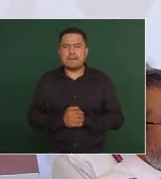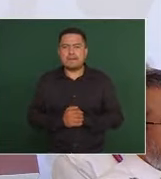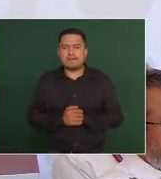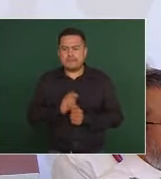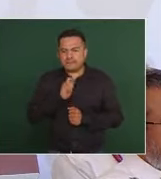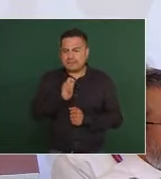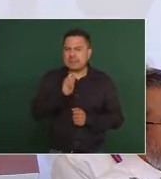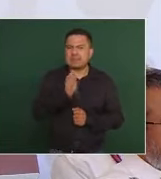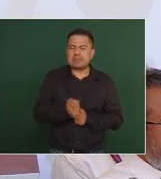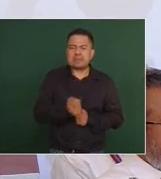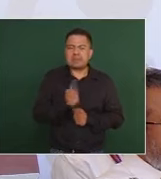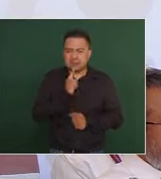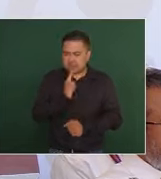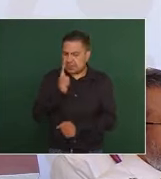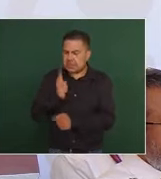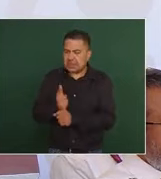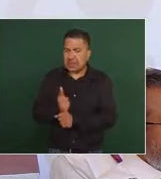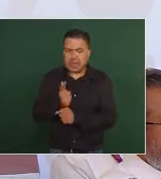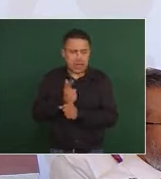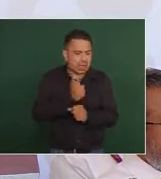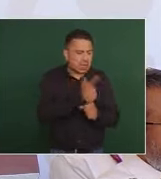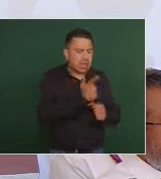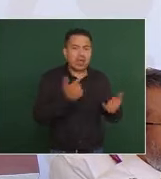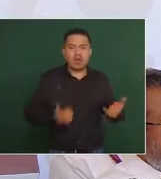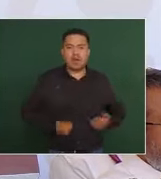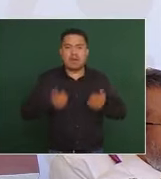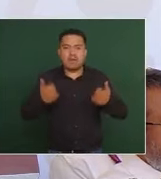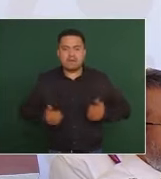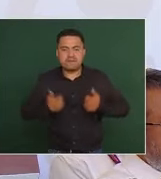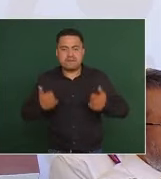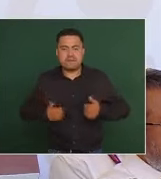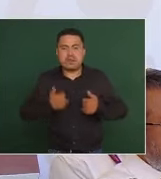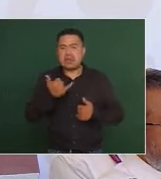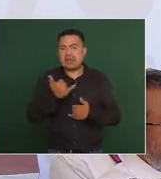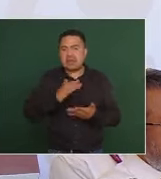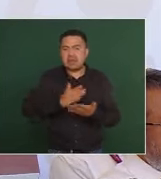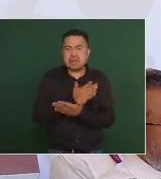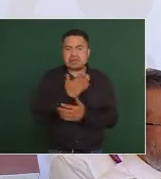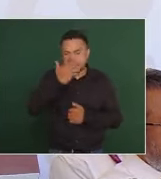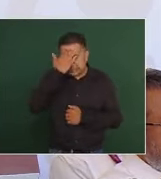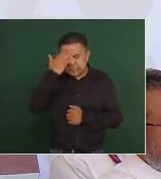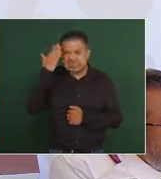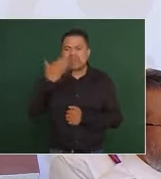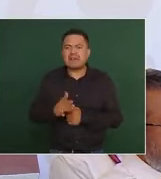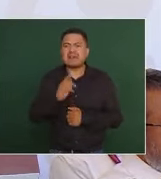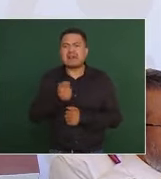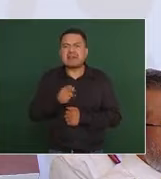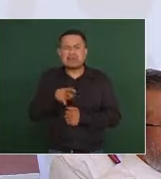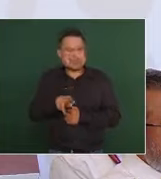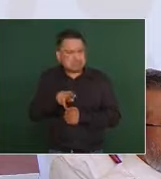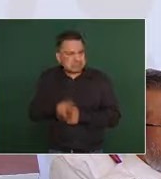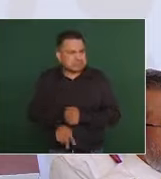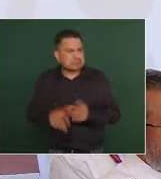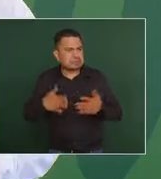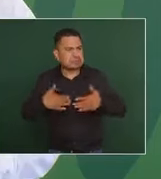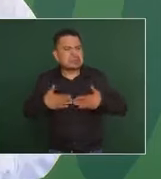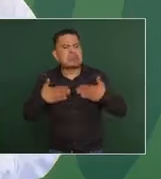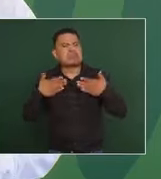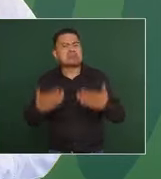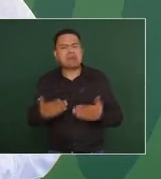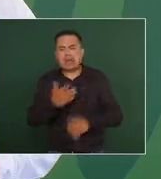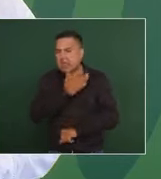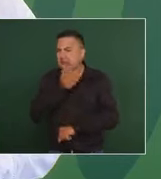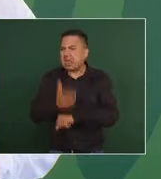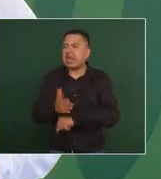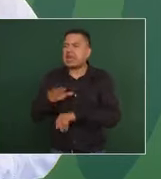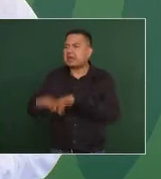de encontrar a los jóvenes y saber la verdad y castigar